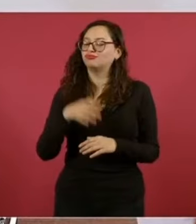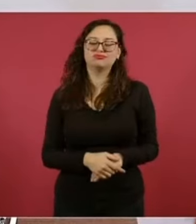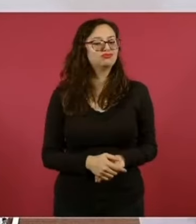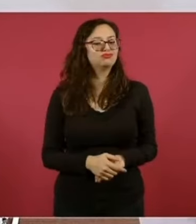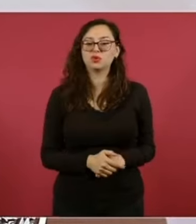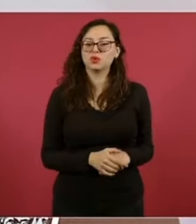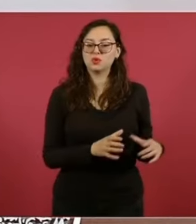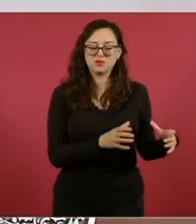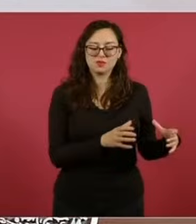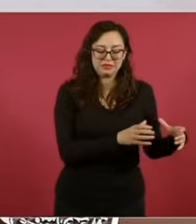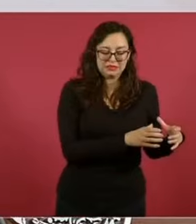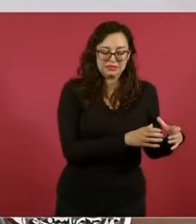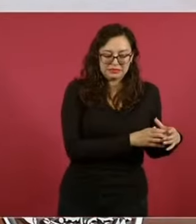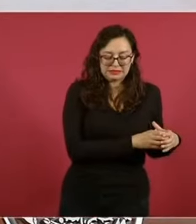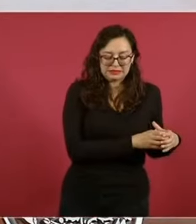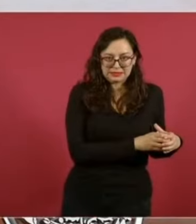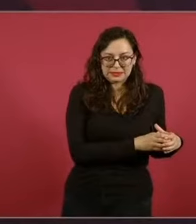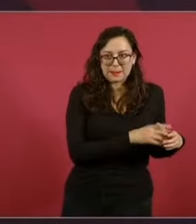ahí estaba y pronto